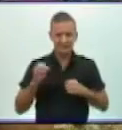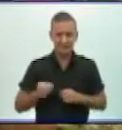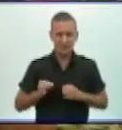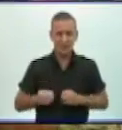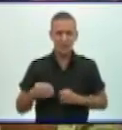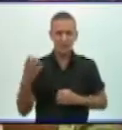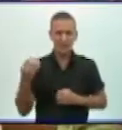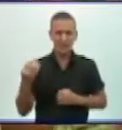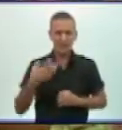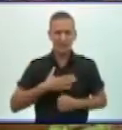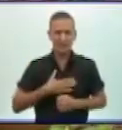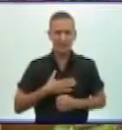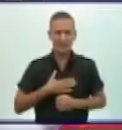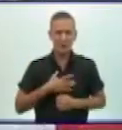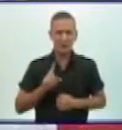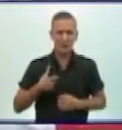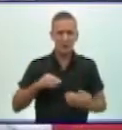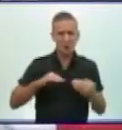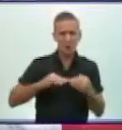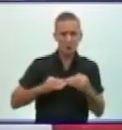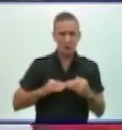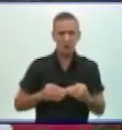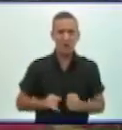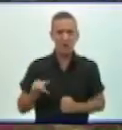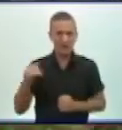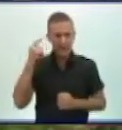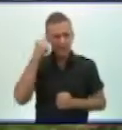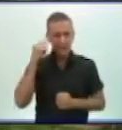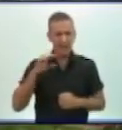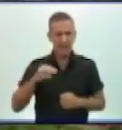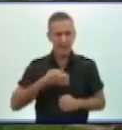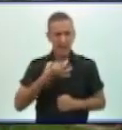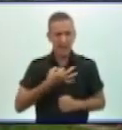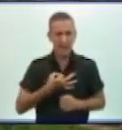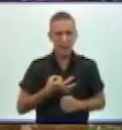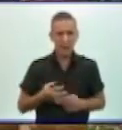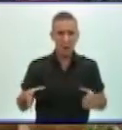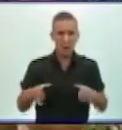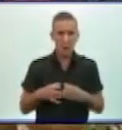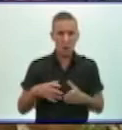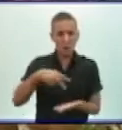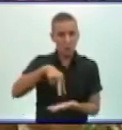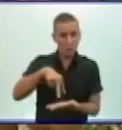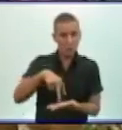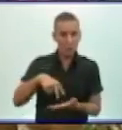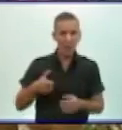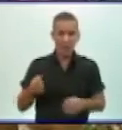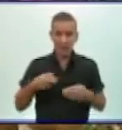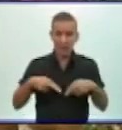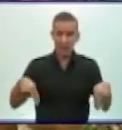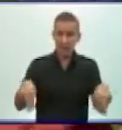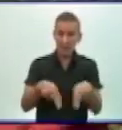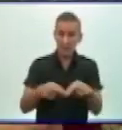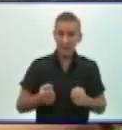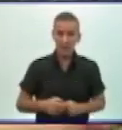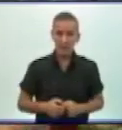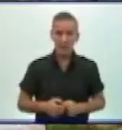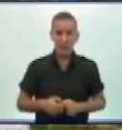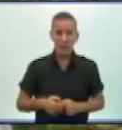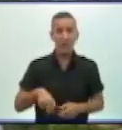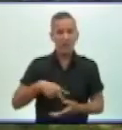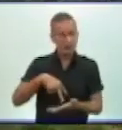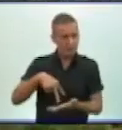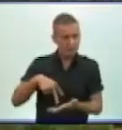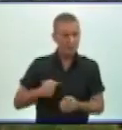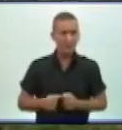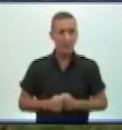Ay, ya, no se pongan a discutir y cuenta la idea. Miren, vamos a hacer un grupo de baile en el aula. Ya tenemos DJ y bailarina. Entonces